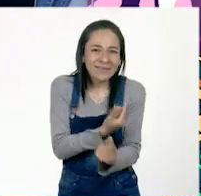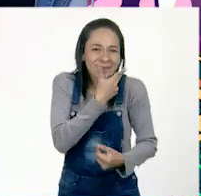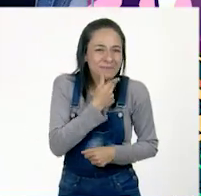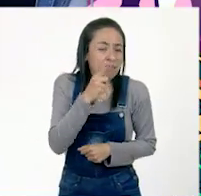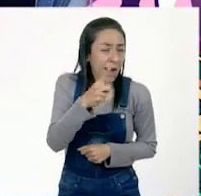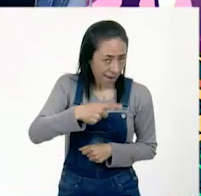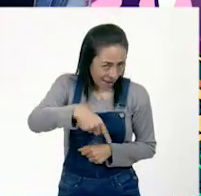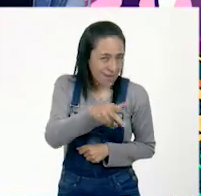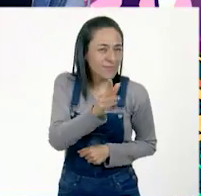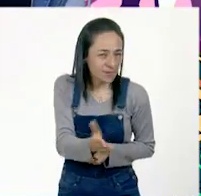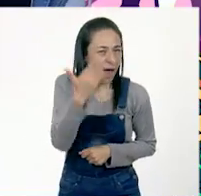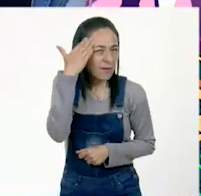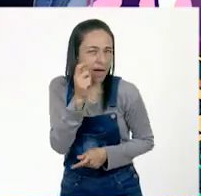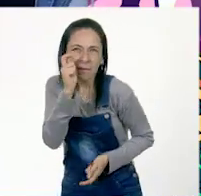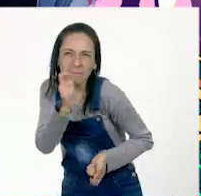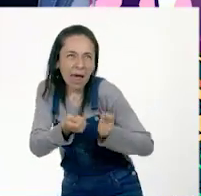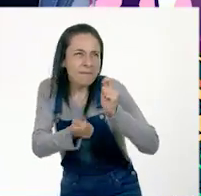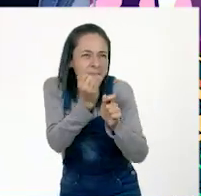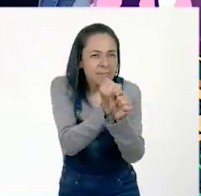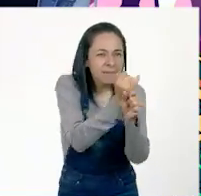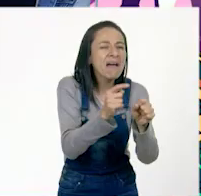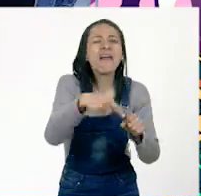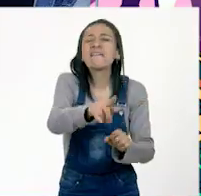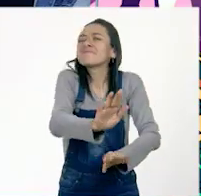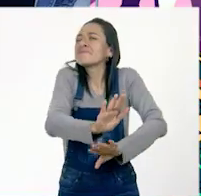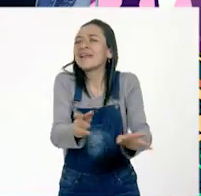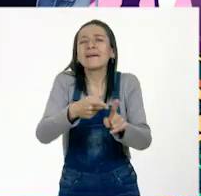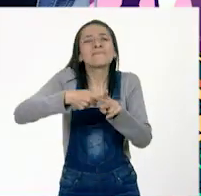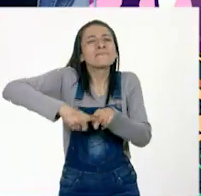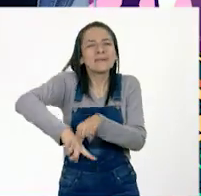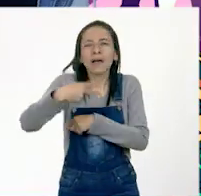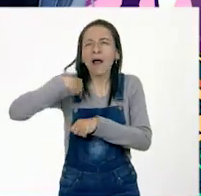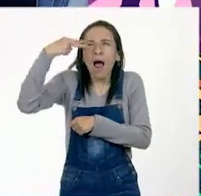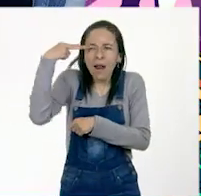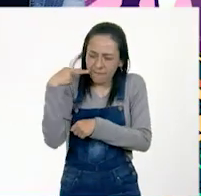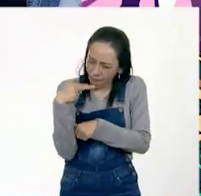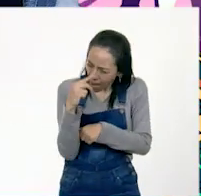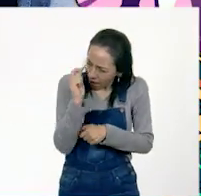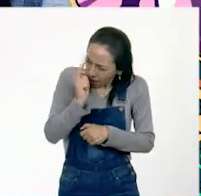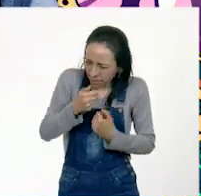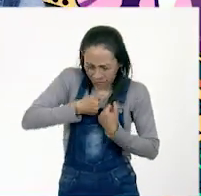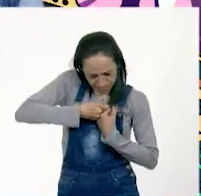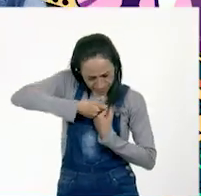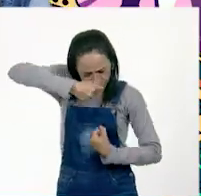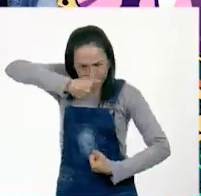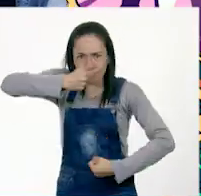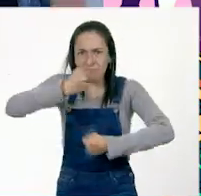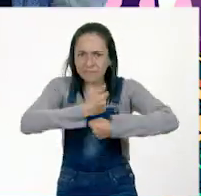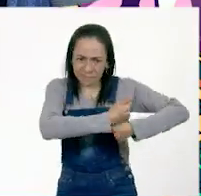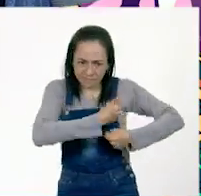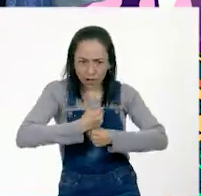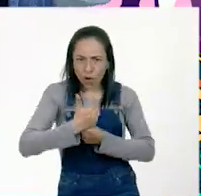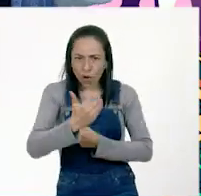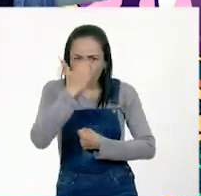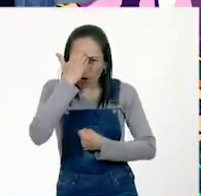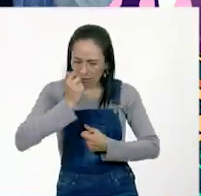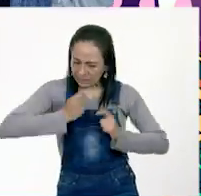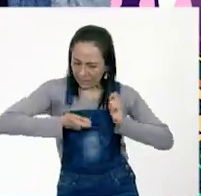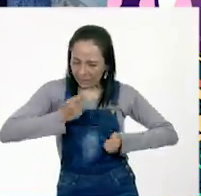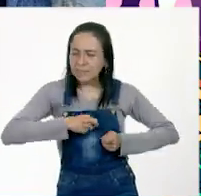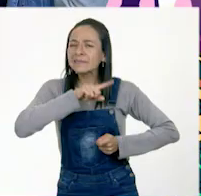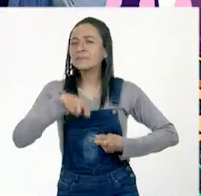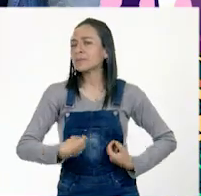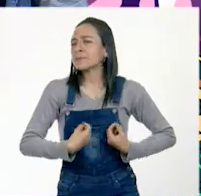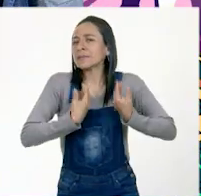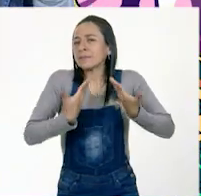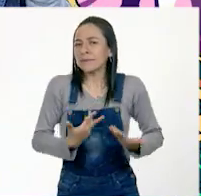en emprender esta extraordinaria aventura para conocerse y vivir mejor. Mira, obsérvalos. Eso es realmente